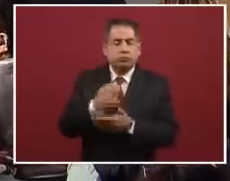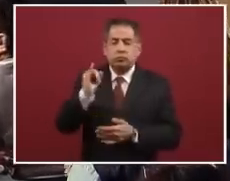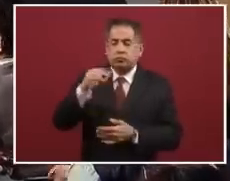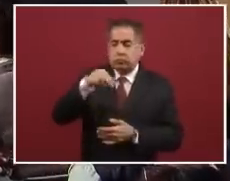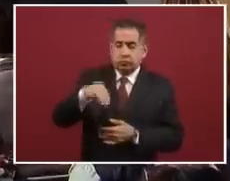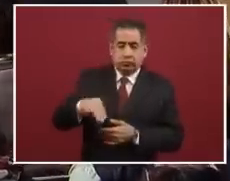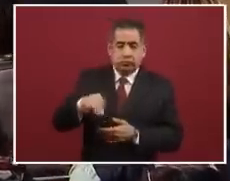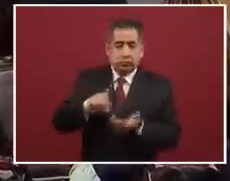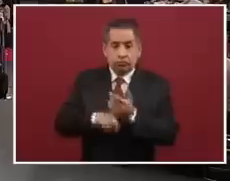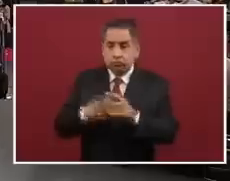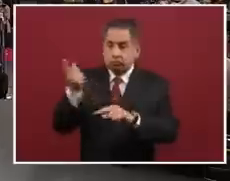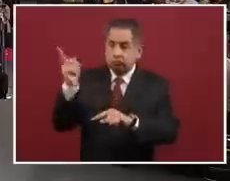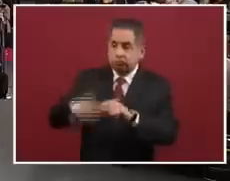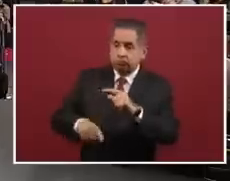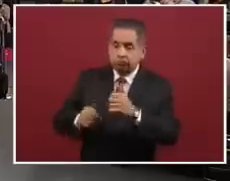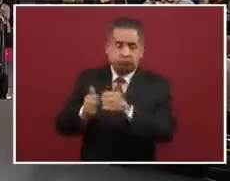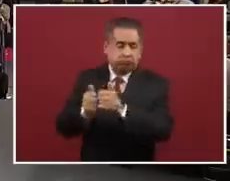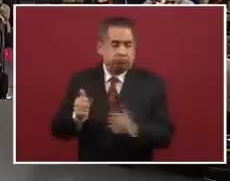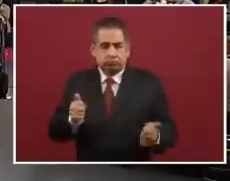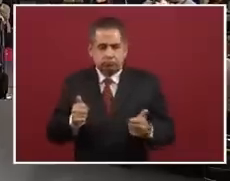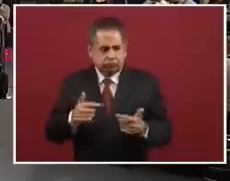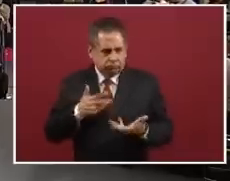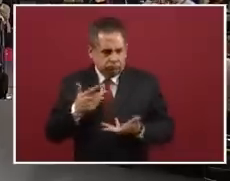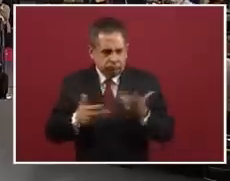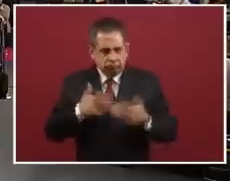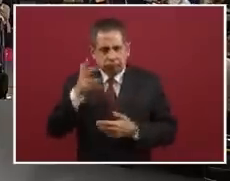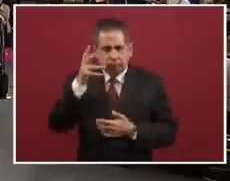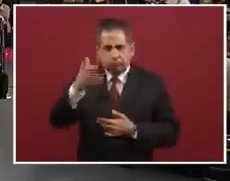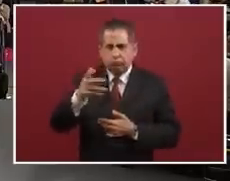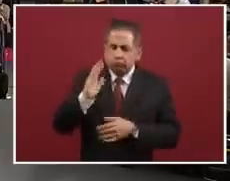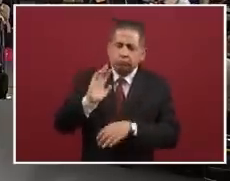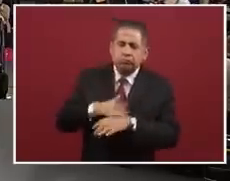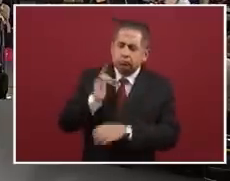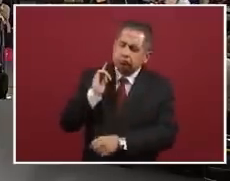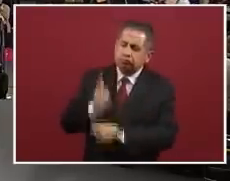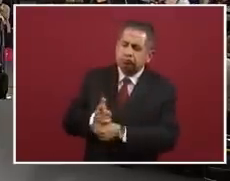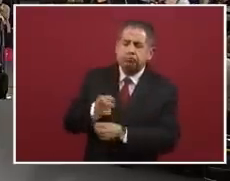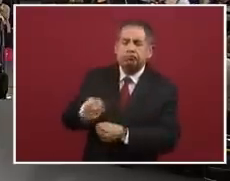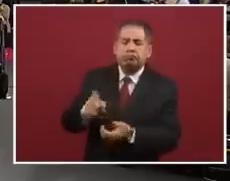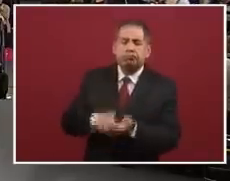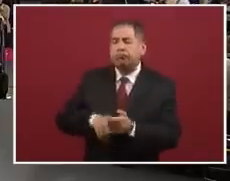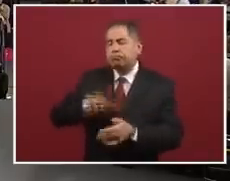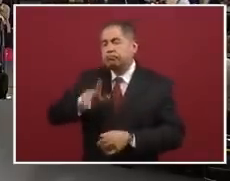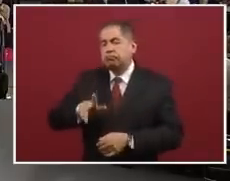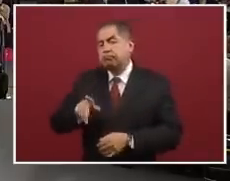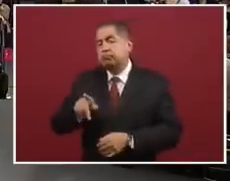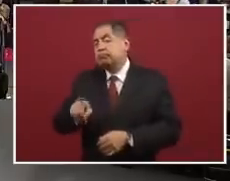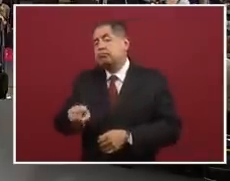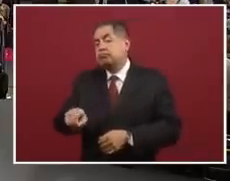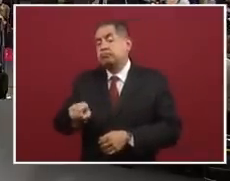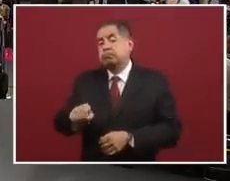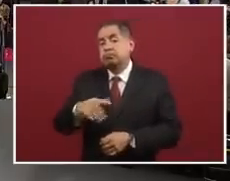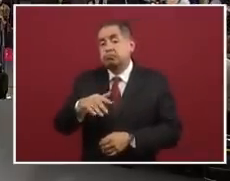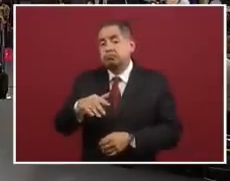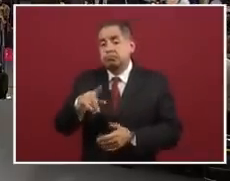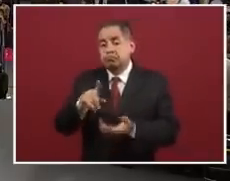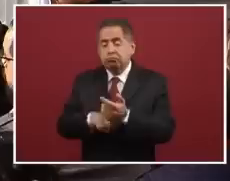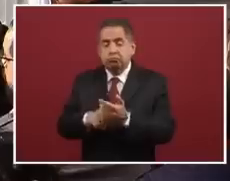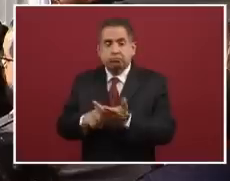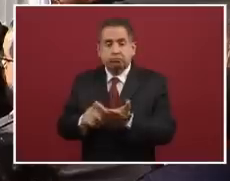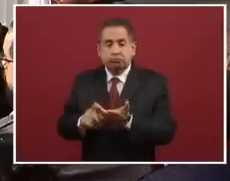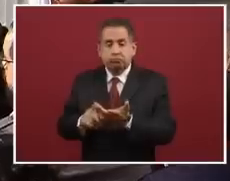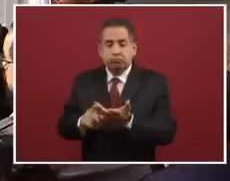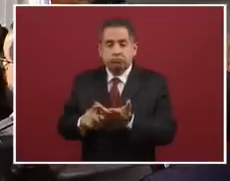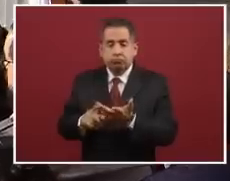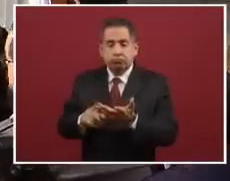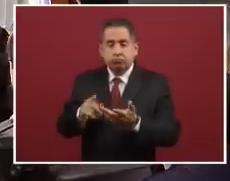delegado fue separado del cargo sin saber qué pasó a futuro al detectar aparentemente que tenía indocumentados en el